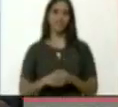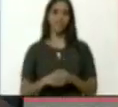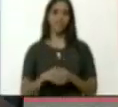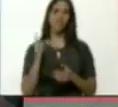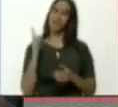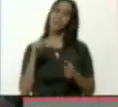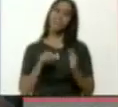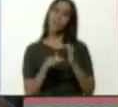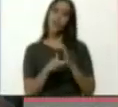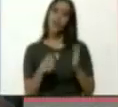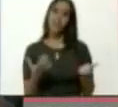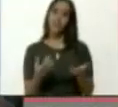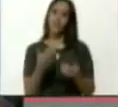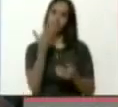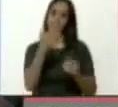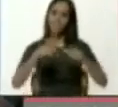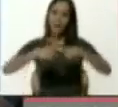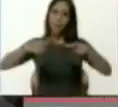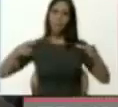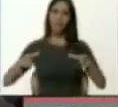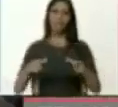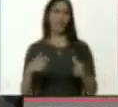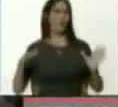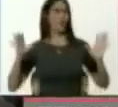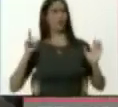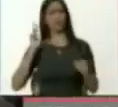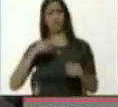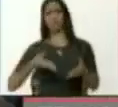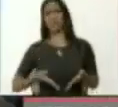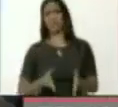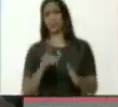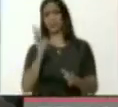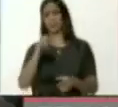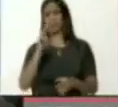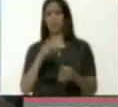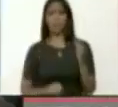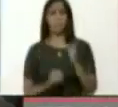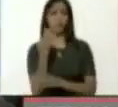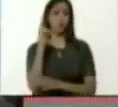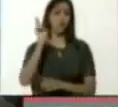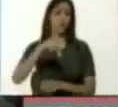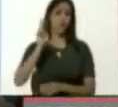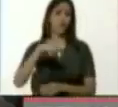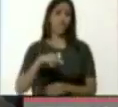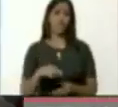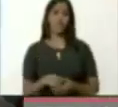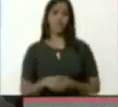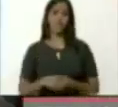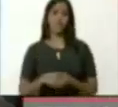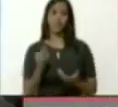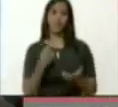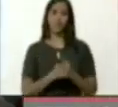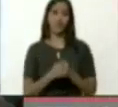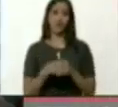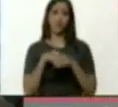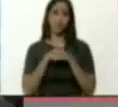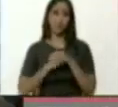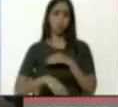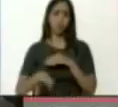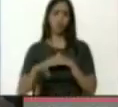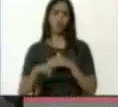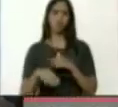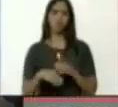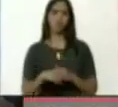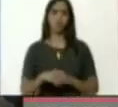también el Frente Amplio? No, mi hijo, eso nunca nació. Eso no existe. Ese es Nismerevan. Eso fue un aborto, no, eso fue un aborto. Nismerevan es un... Ellos hicieron también